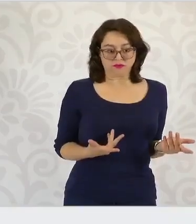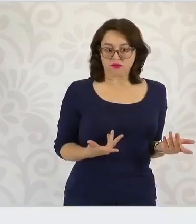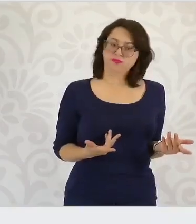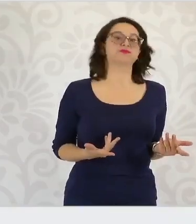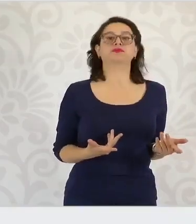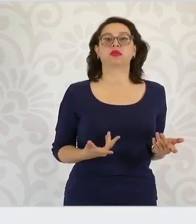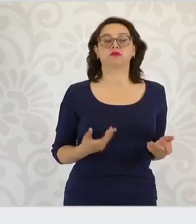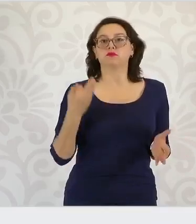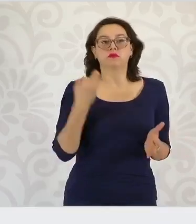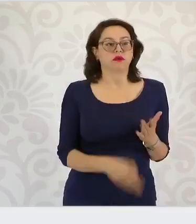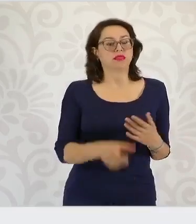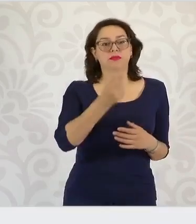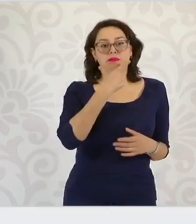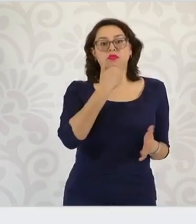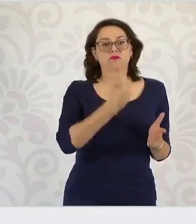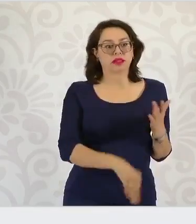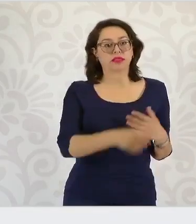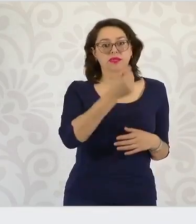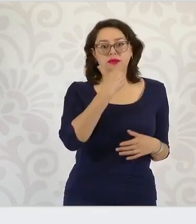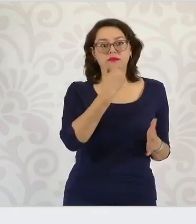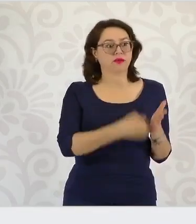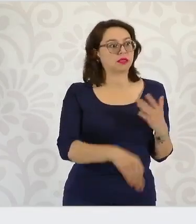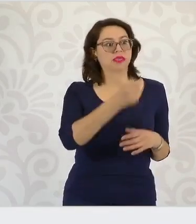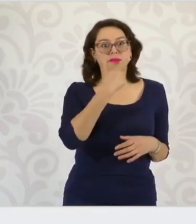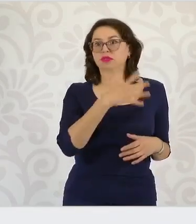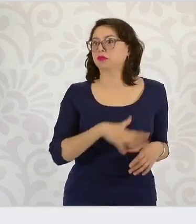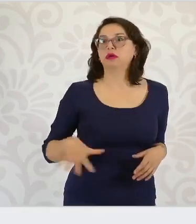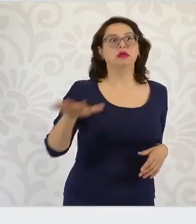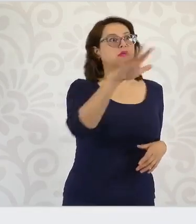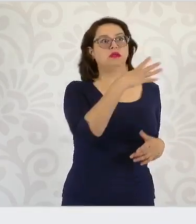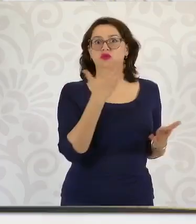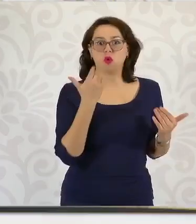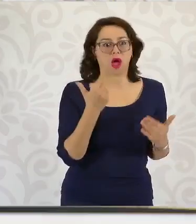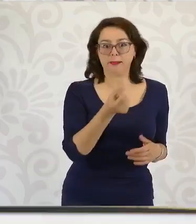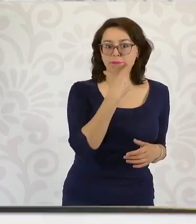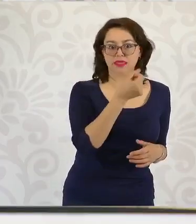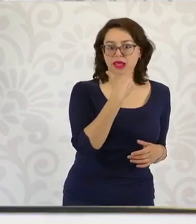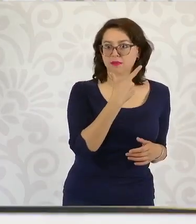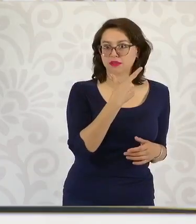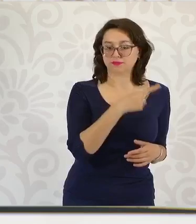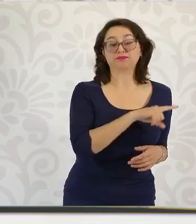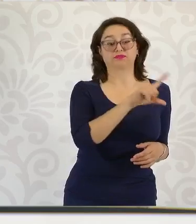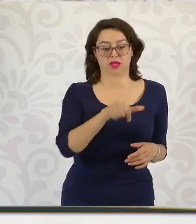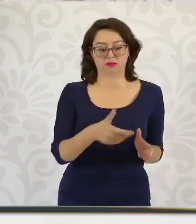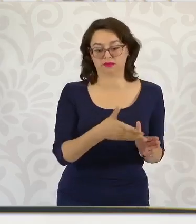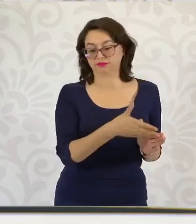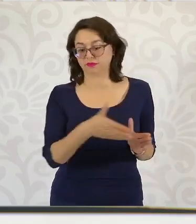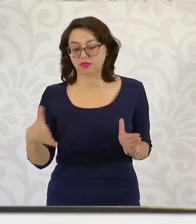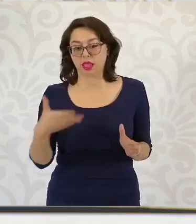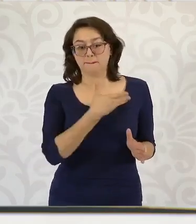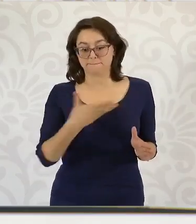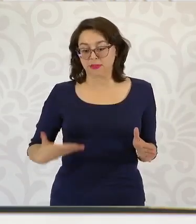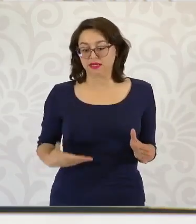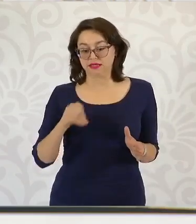funcionó, sino que también había desabasto. Entonces, en todo el periodo del presidente López Obrador no